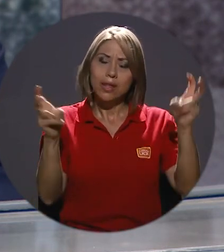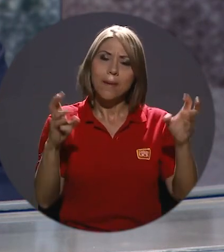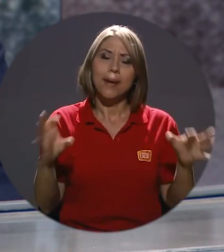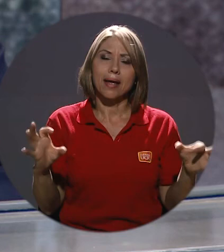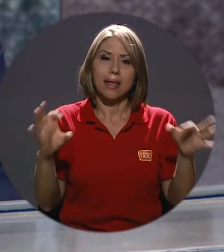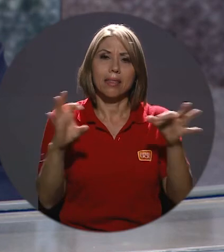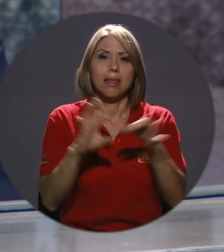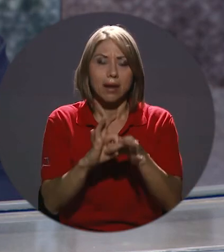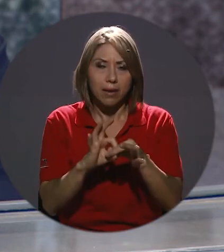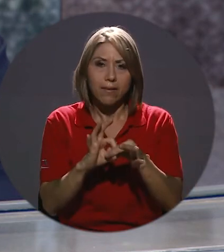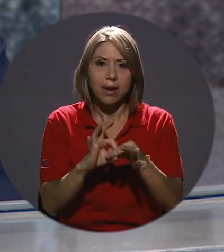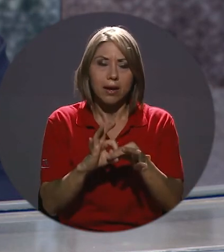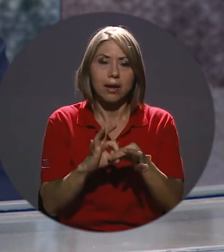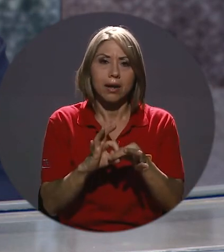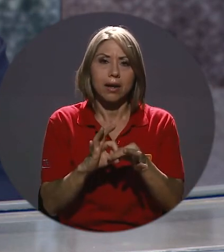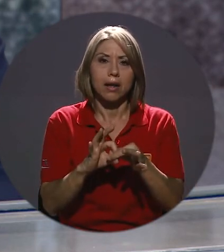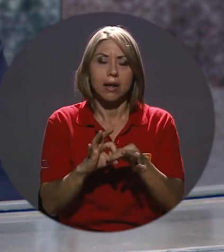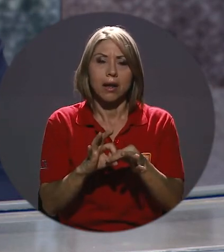asunto que tiene que ver